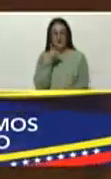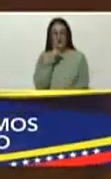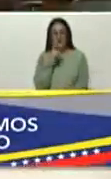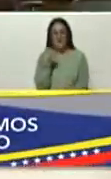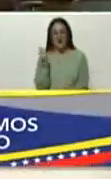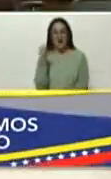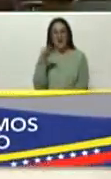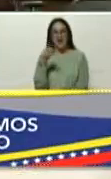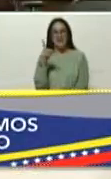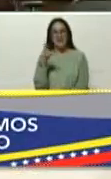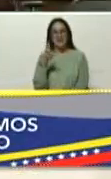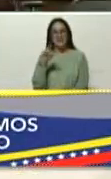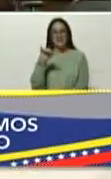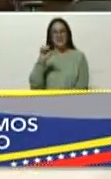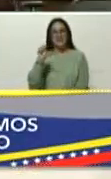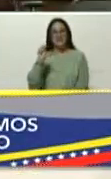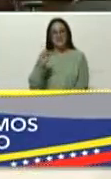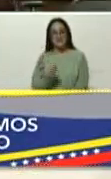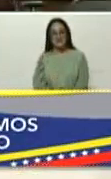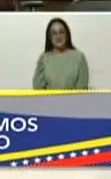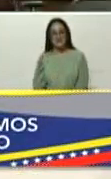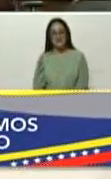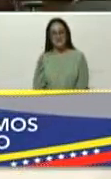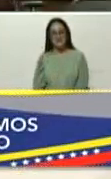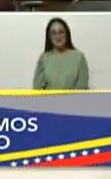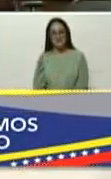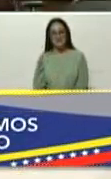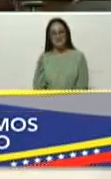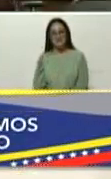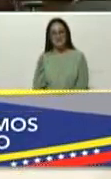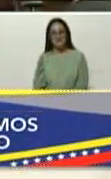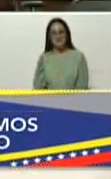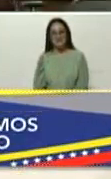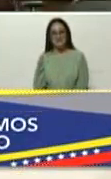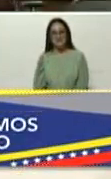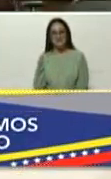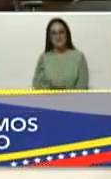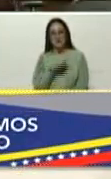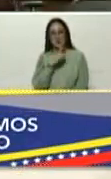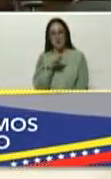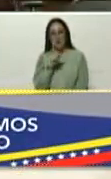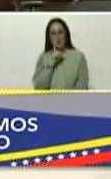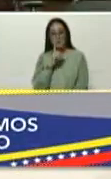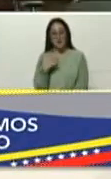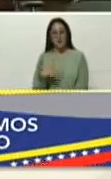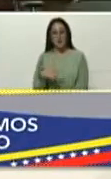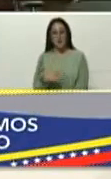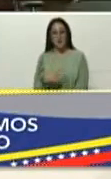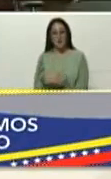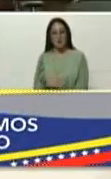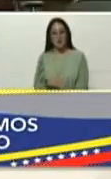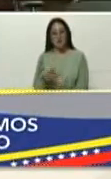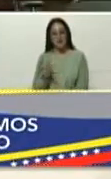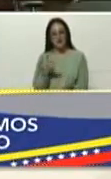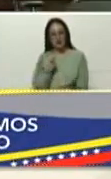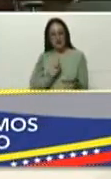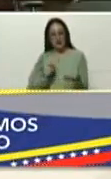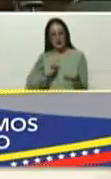Andrés, Andrés Gabriel Fruto Amarales. Tienes nombre como de escritor,